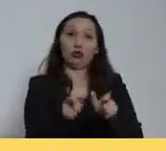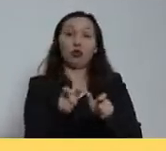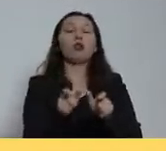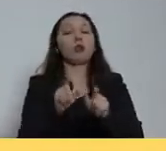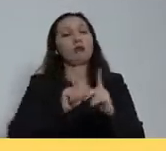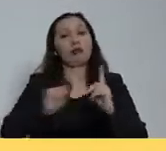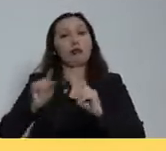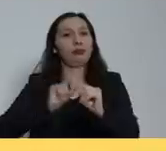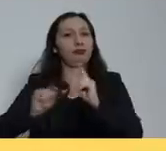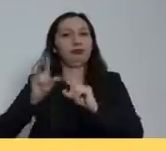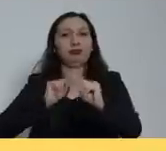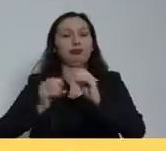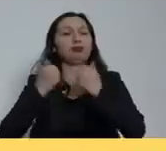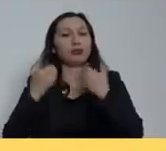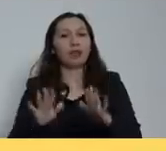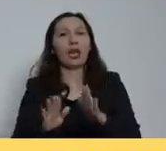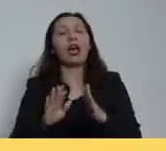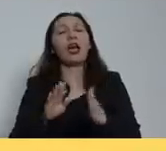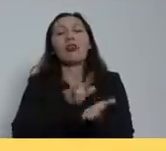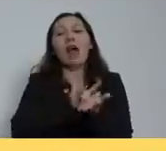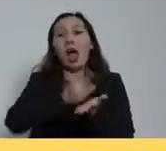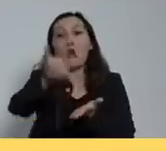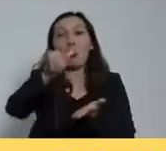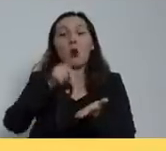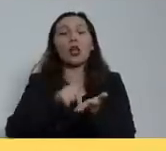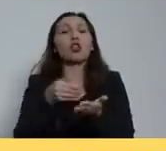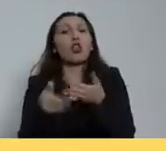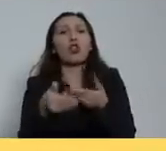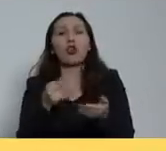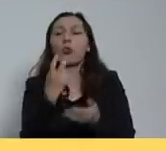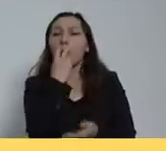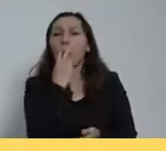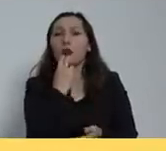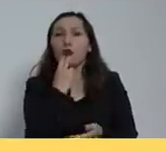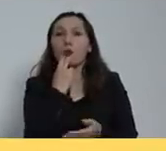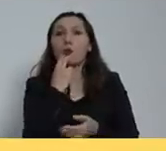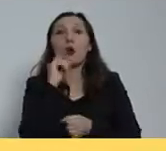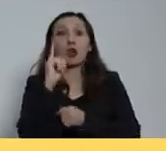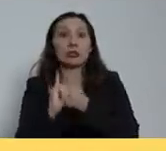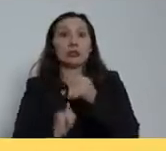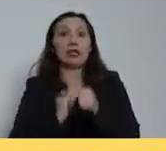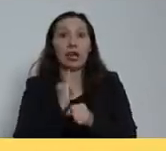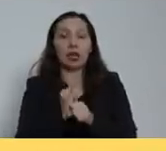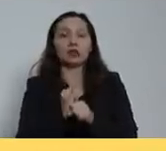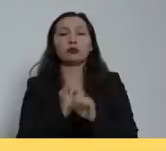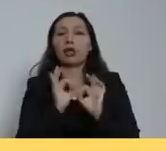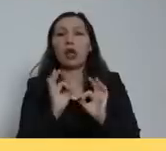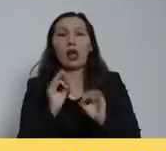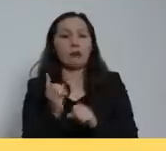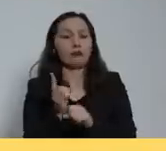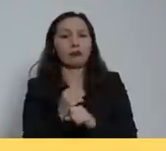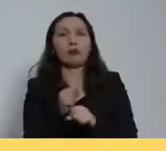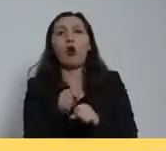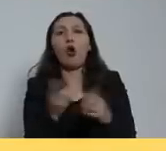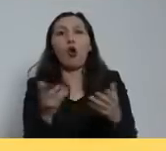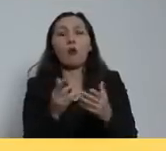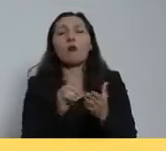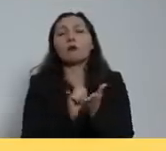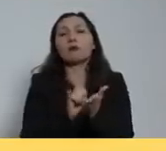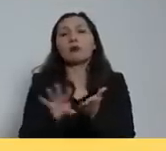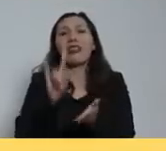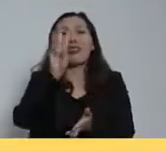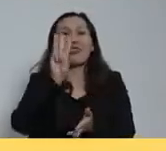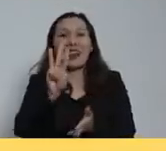se evacuaron desde el aeropuerto de Puerto Montt Internacional directamente en, insisto,